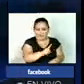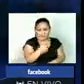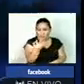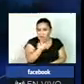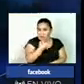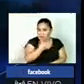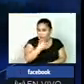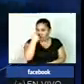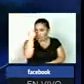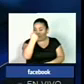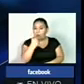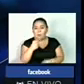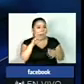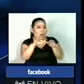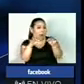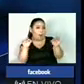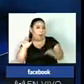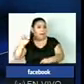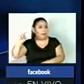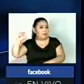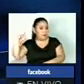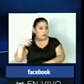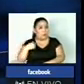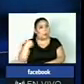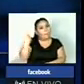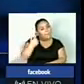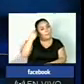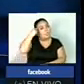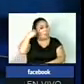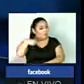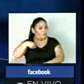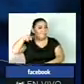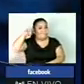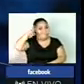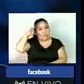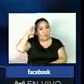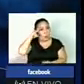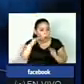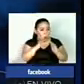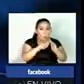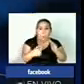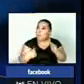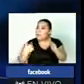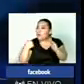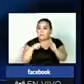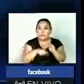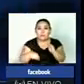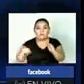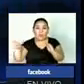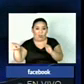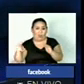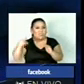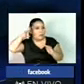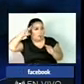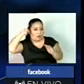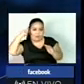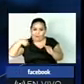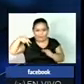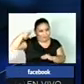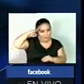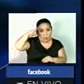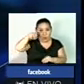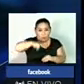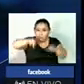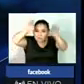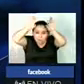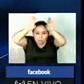esenciales, etc., ponía. Pensamos que somos listos por burlar los controles cuando lo que somos es necios, que vemos